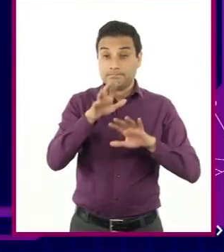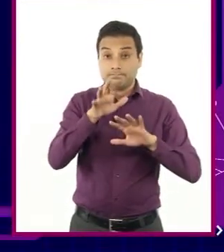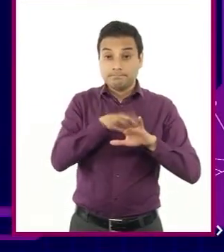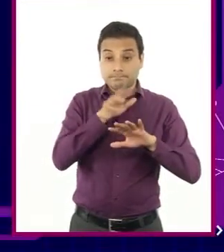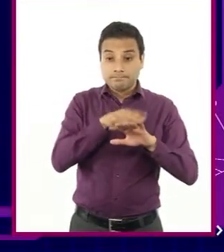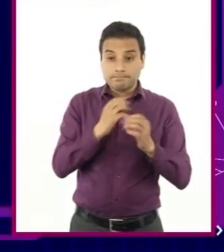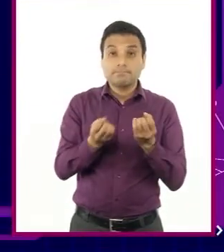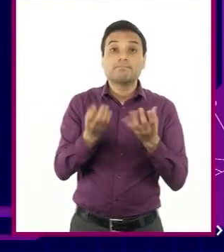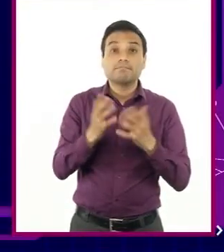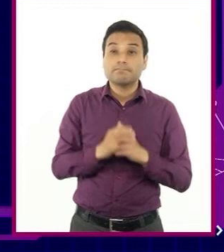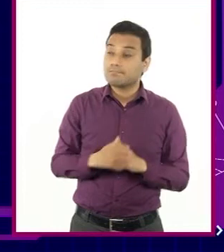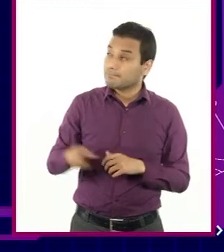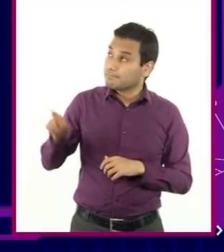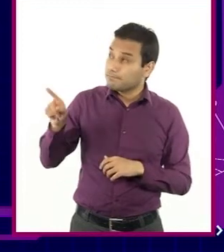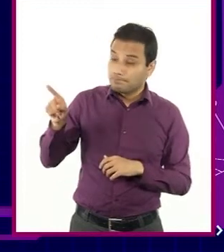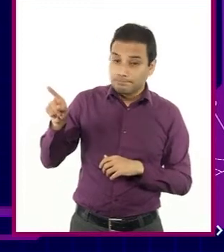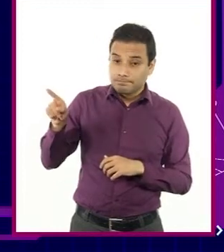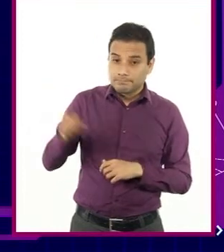equivalente a